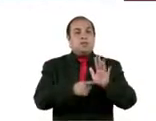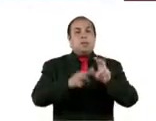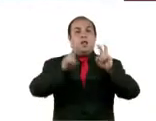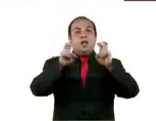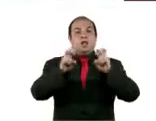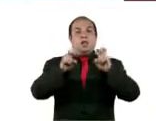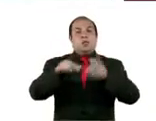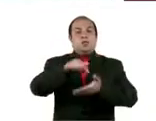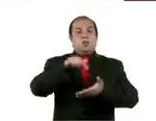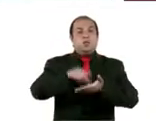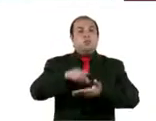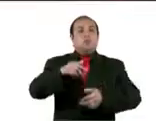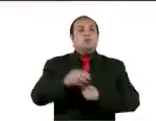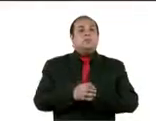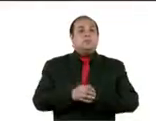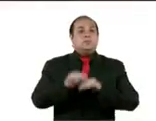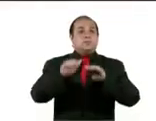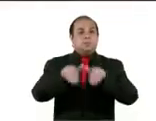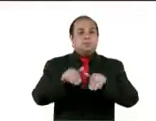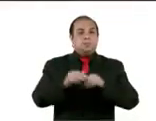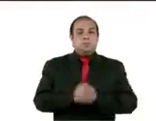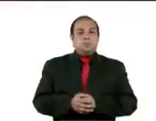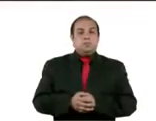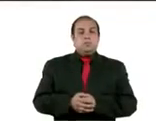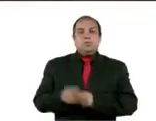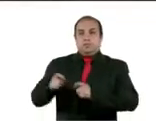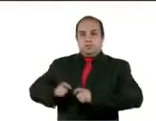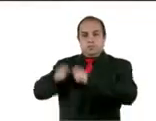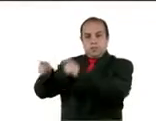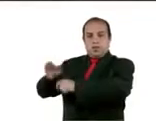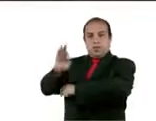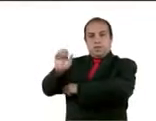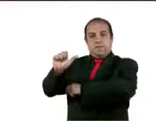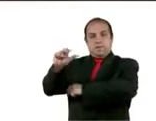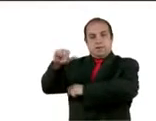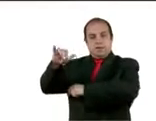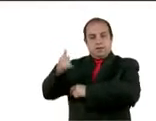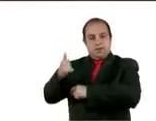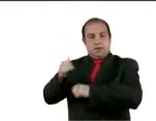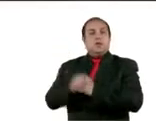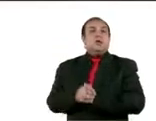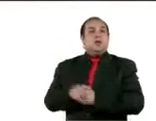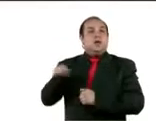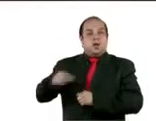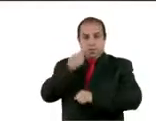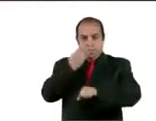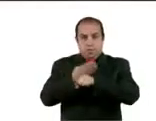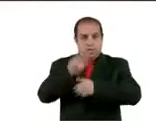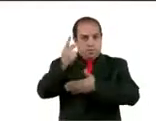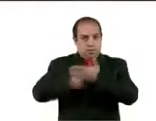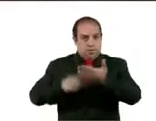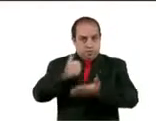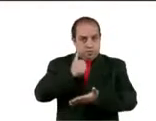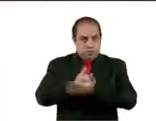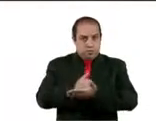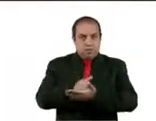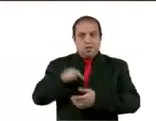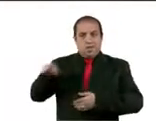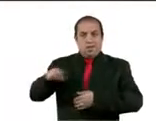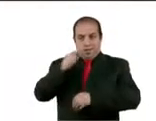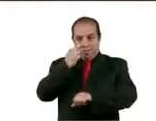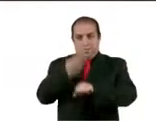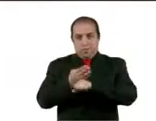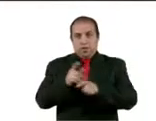los módulos. Se me permite que Fanny lo pueda exponer porque ya nuestra delegada de programas aquí en la ciudad será la responsable de